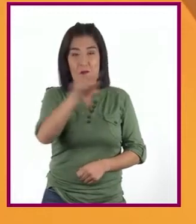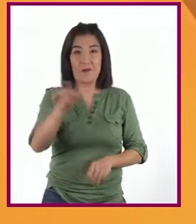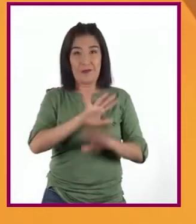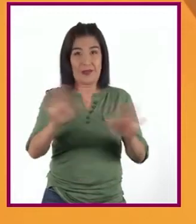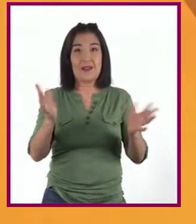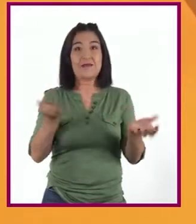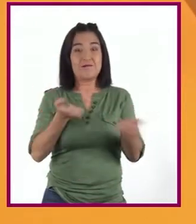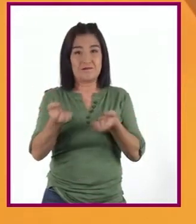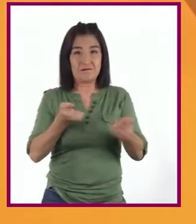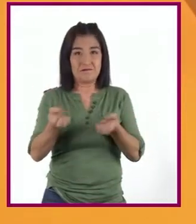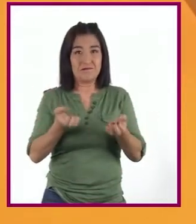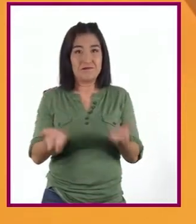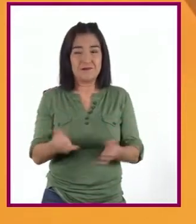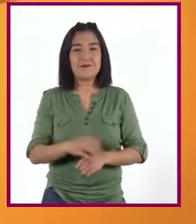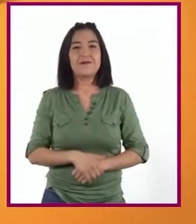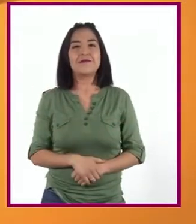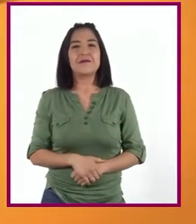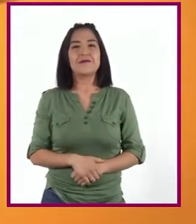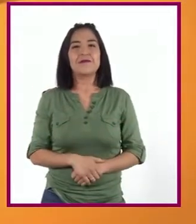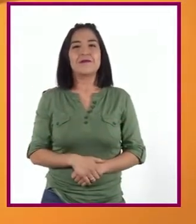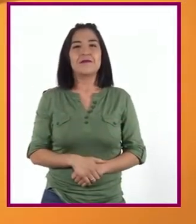de actividad física?